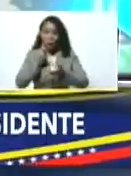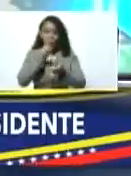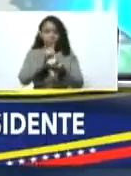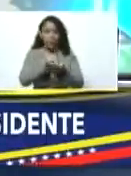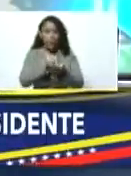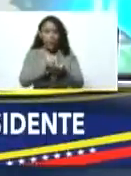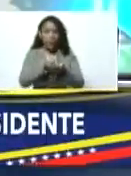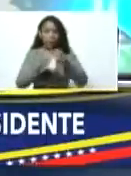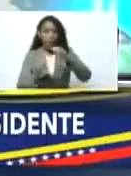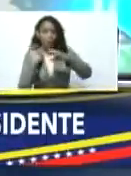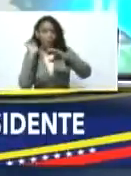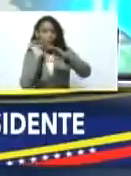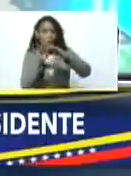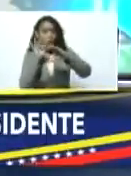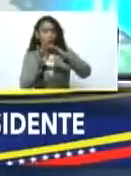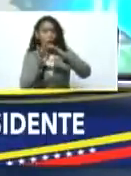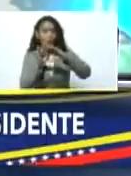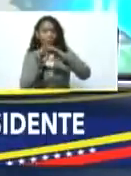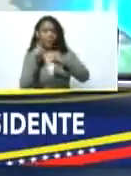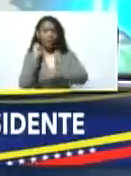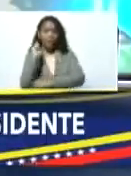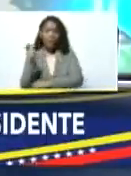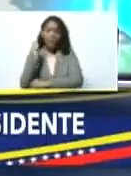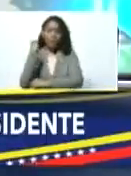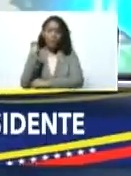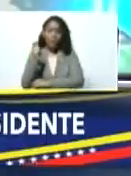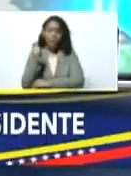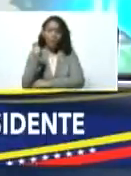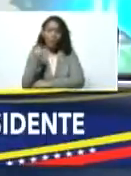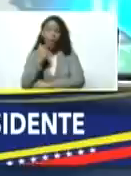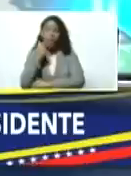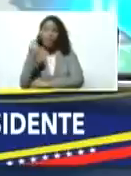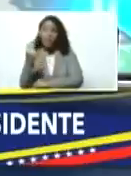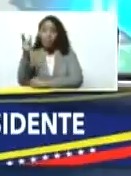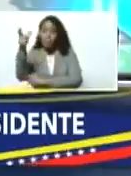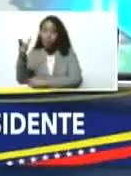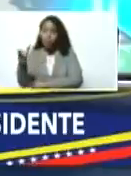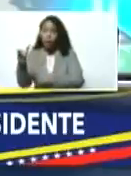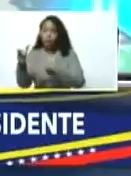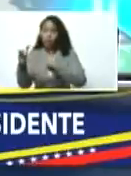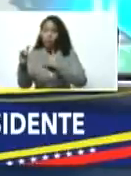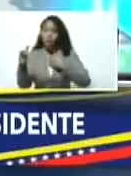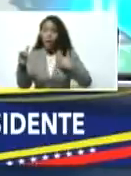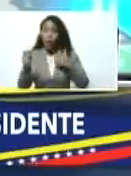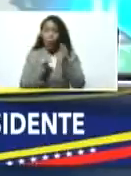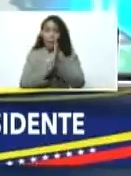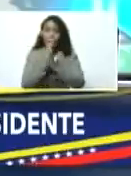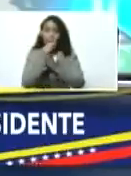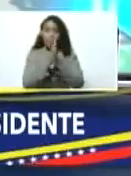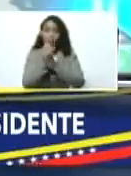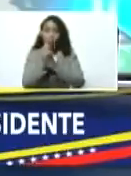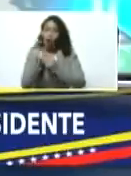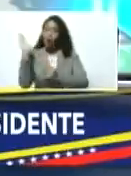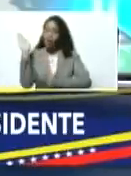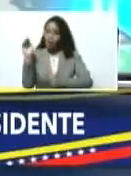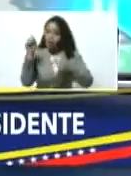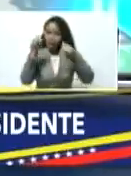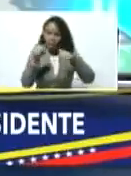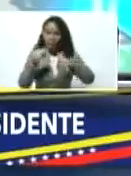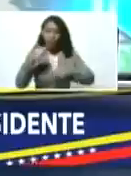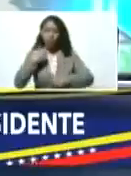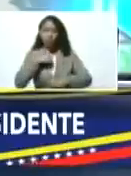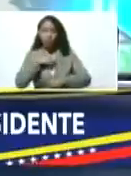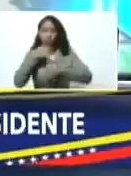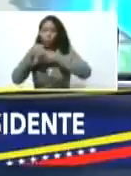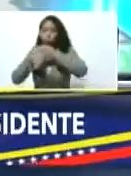un fondo de financiamiento y le dice a la persona que quiere emprender, venga para acá.